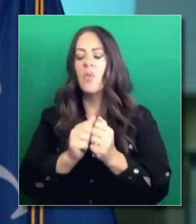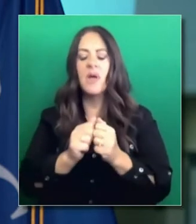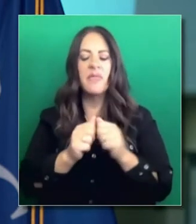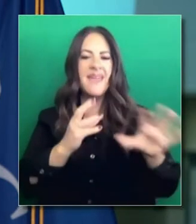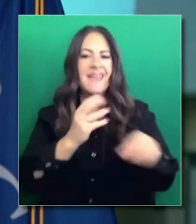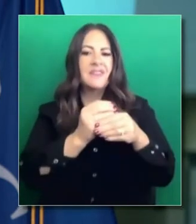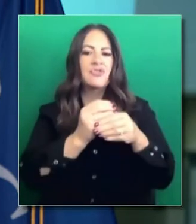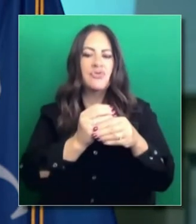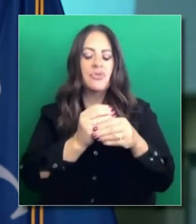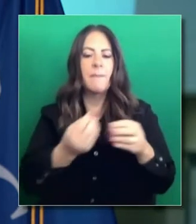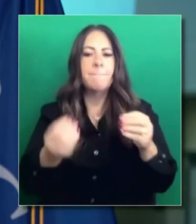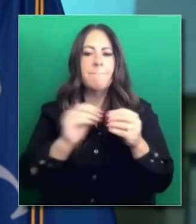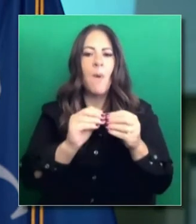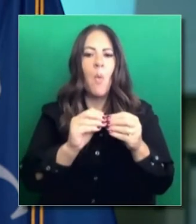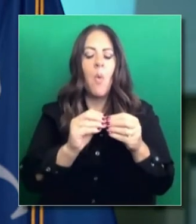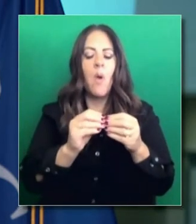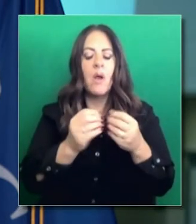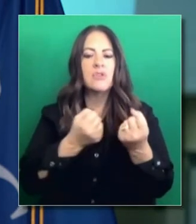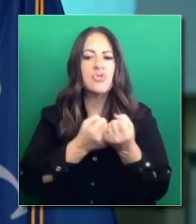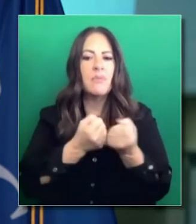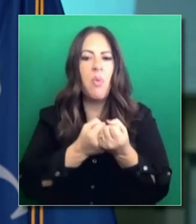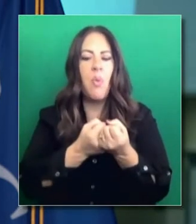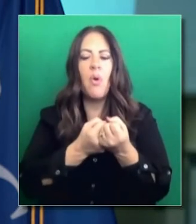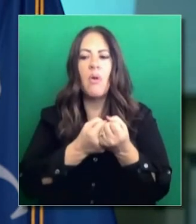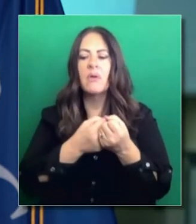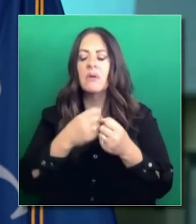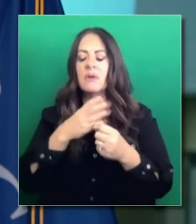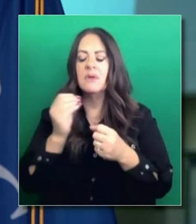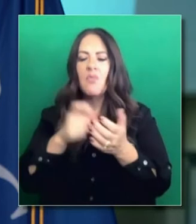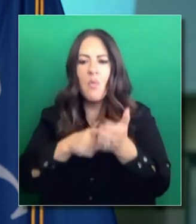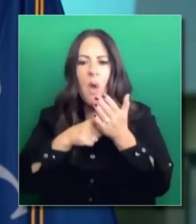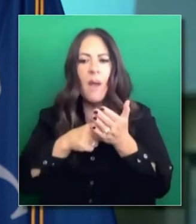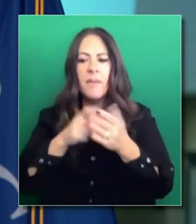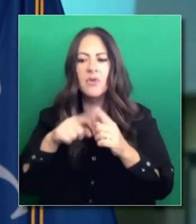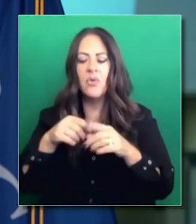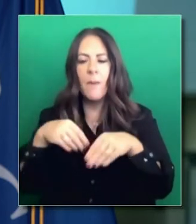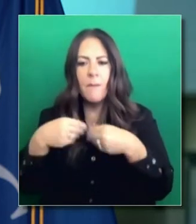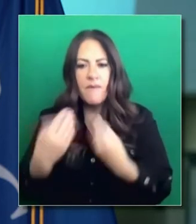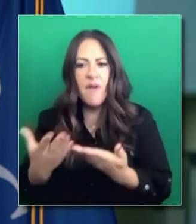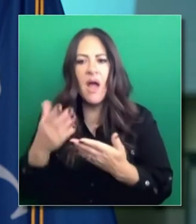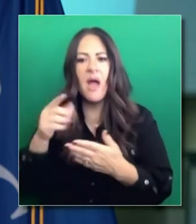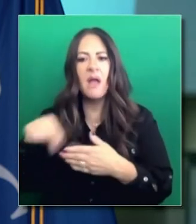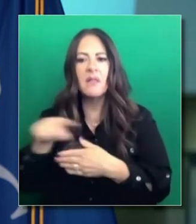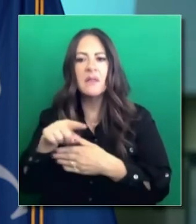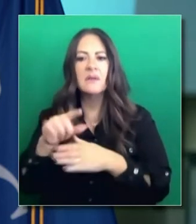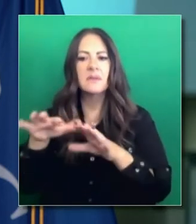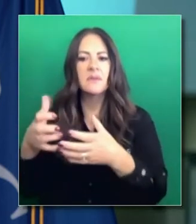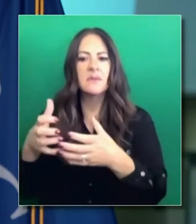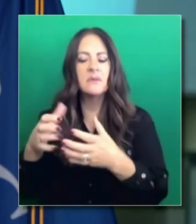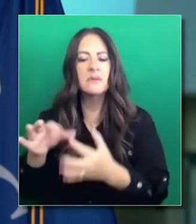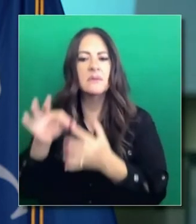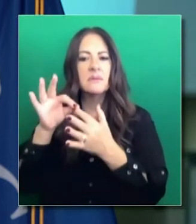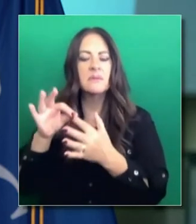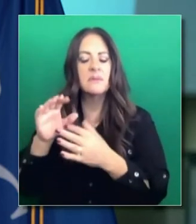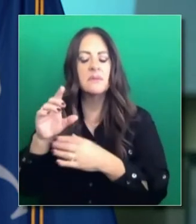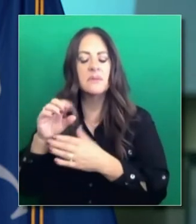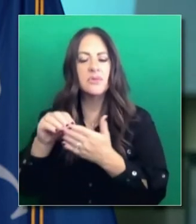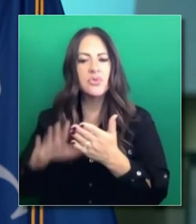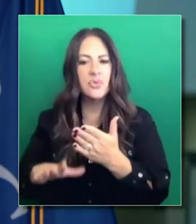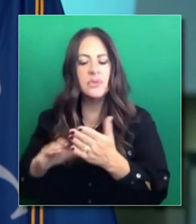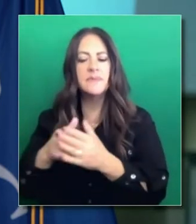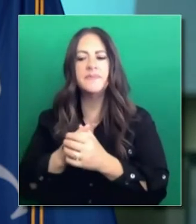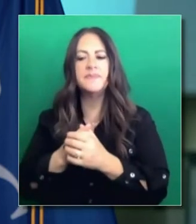capacidad, particularmente con estos protocolos más prescritos, más definidos a mayor